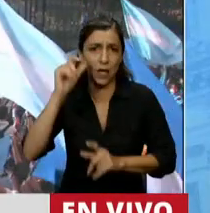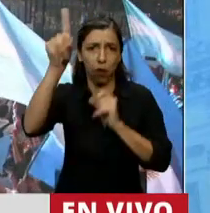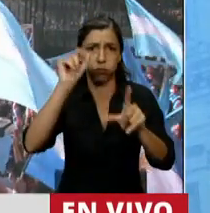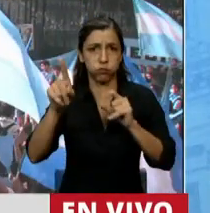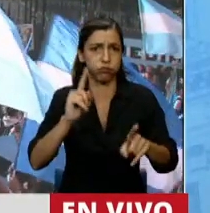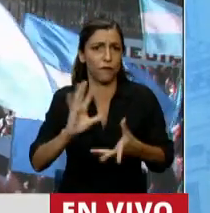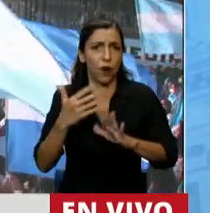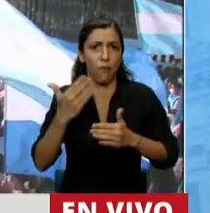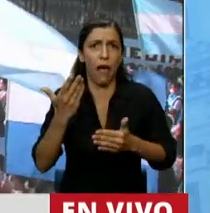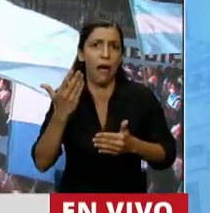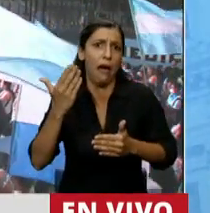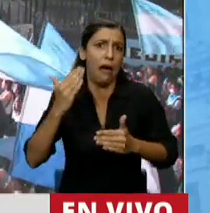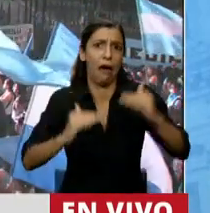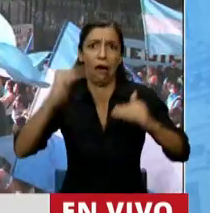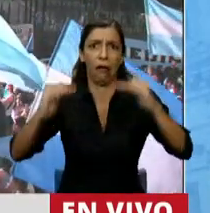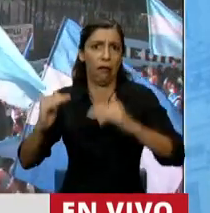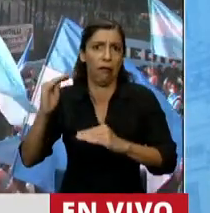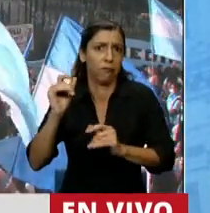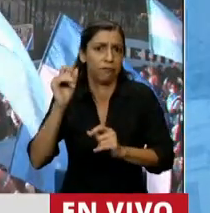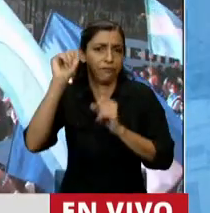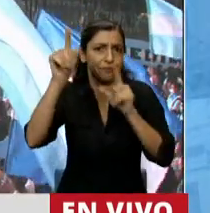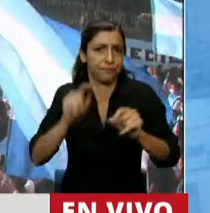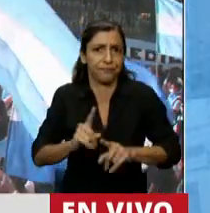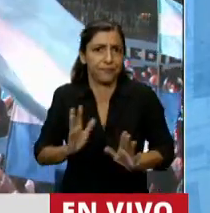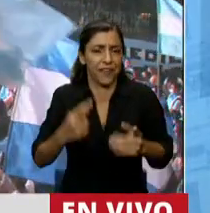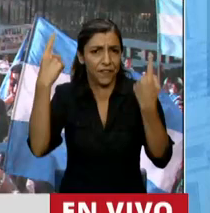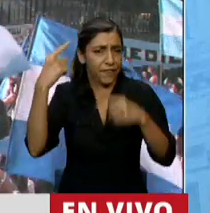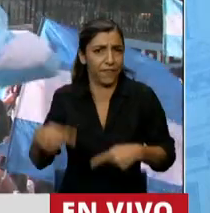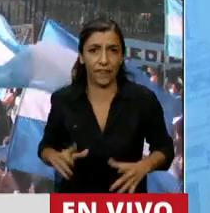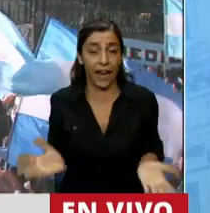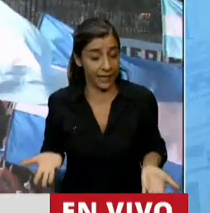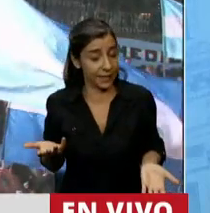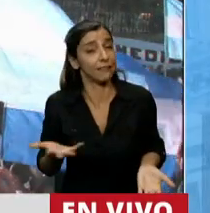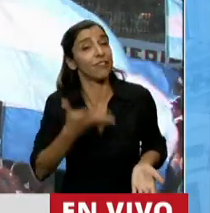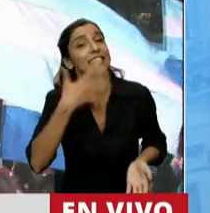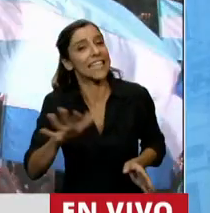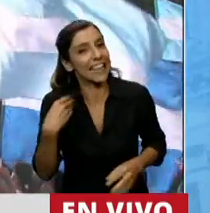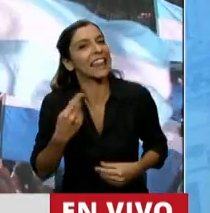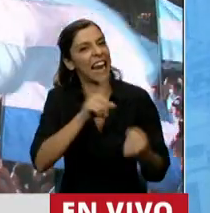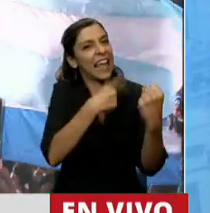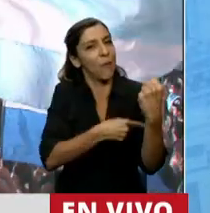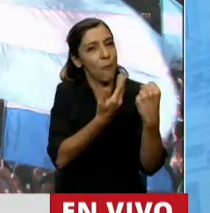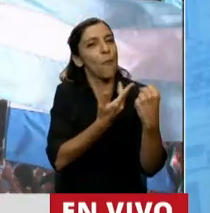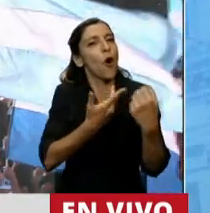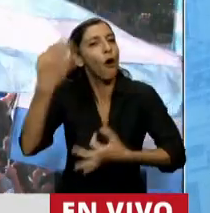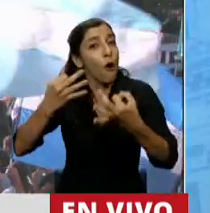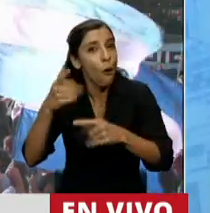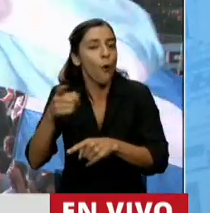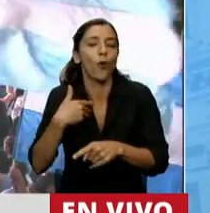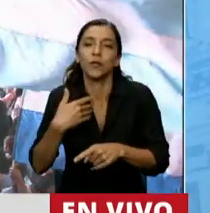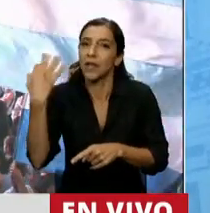Mire, presidente, desconocer que también se trata de un problema del funcionamiento del Poder Judicial implica poner en